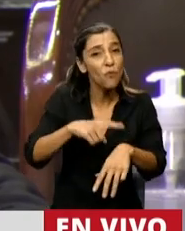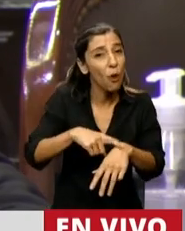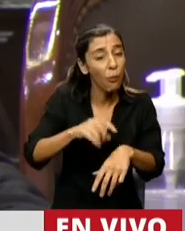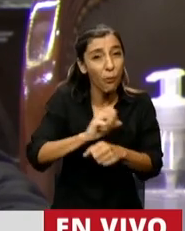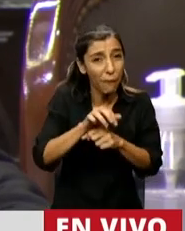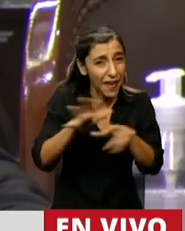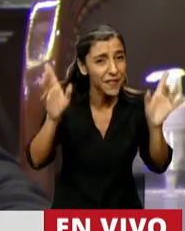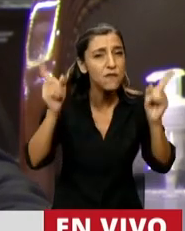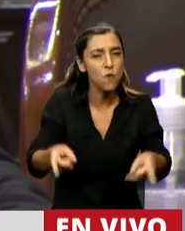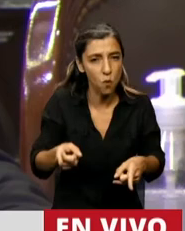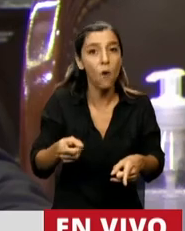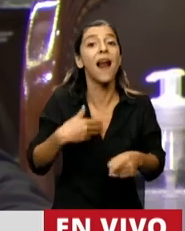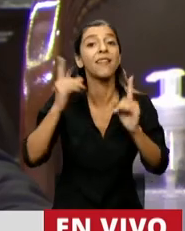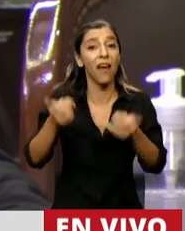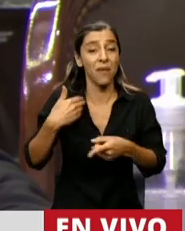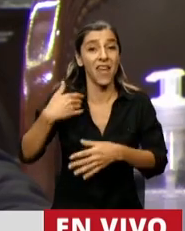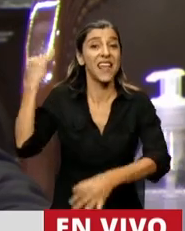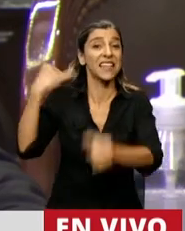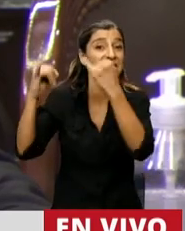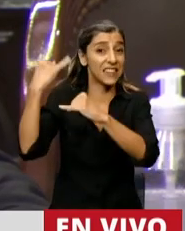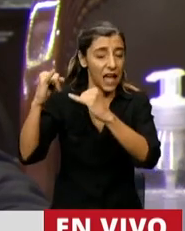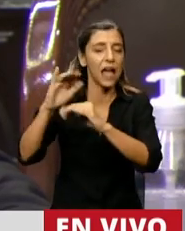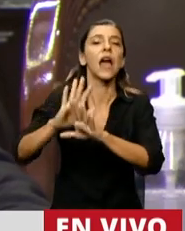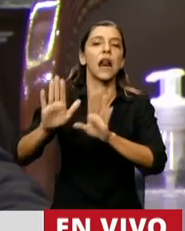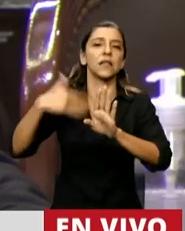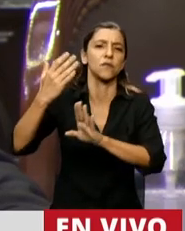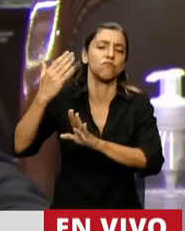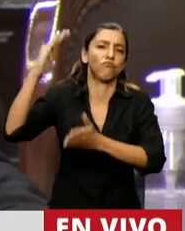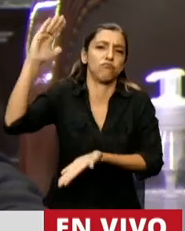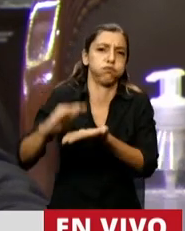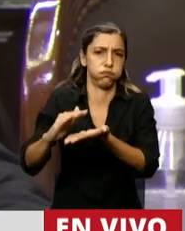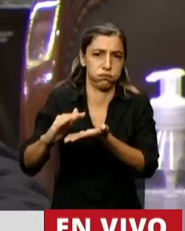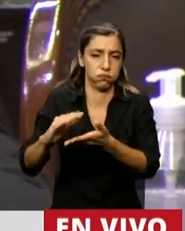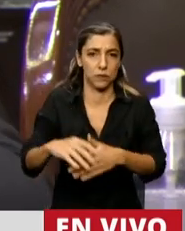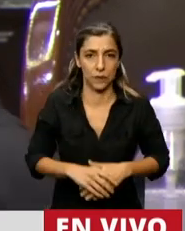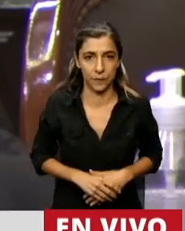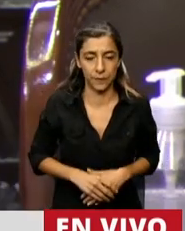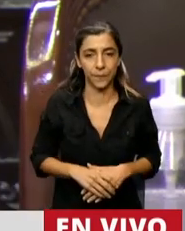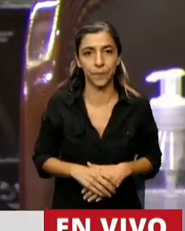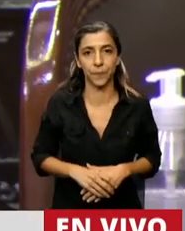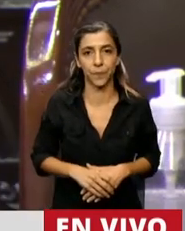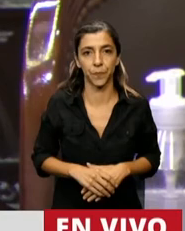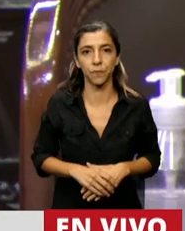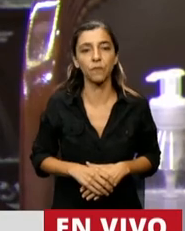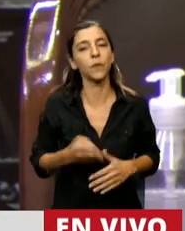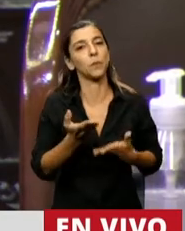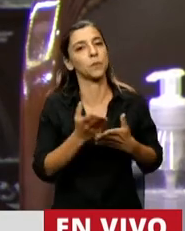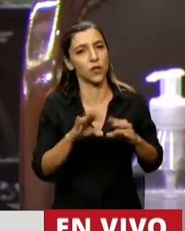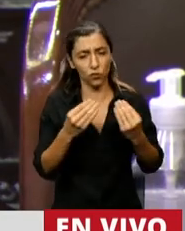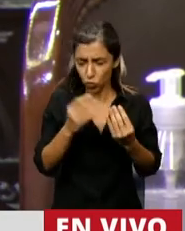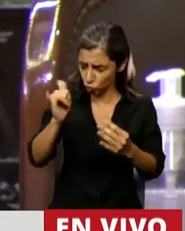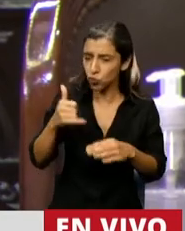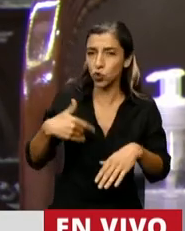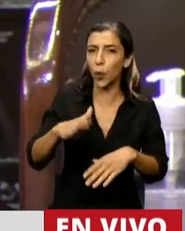se redujo esa tasa de interés también en el marco de esa medida de gobierno. Le pido redondear, diputada, por favor. Y para